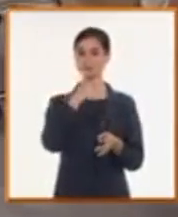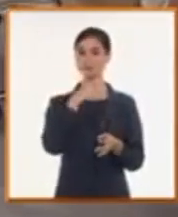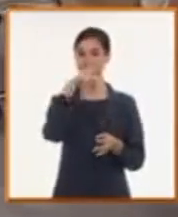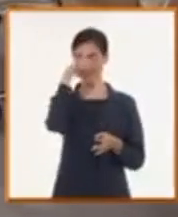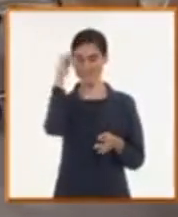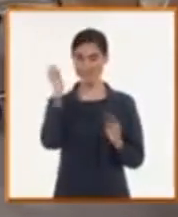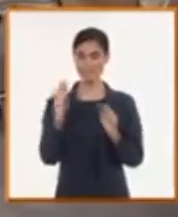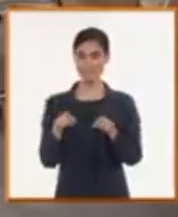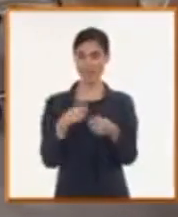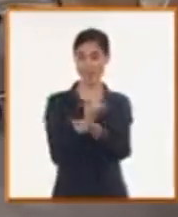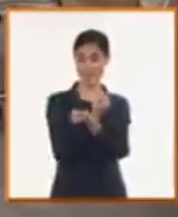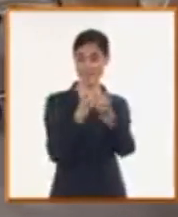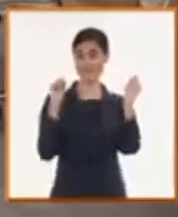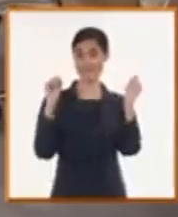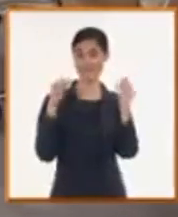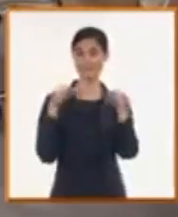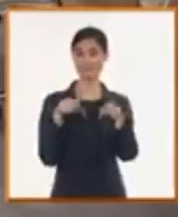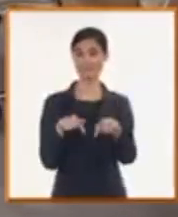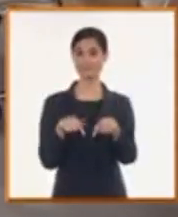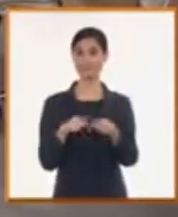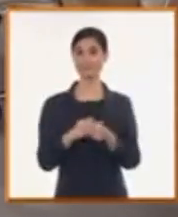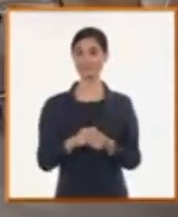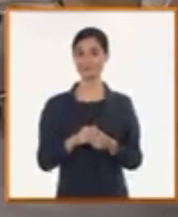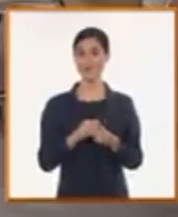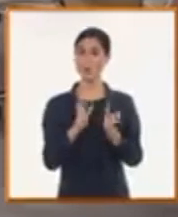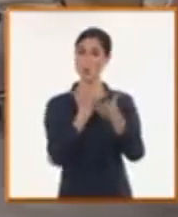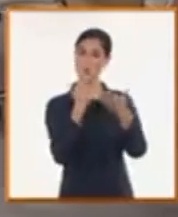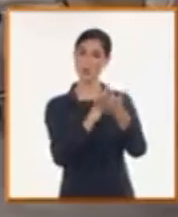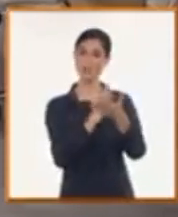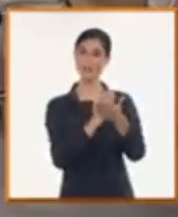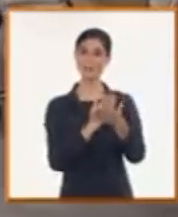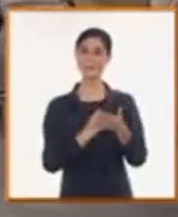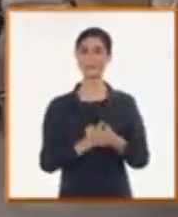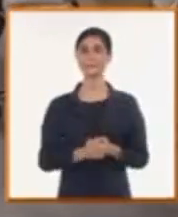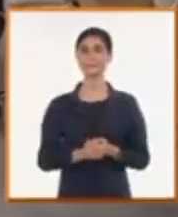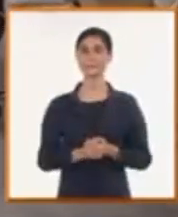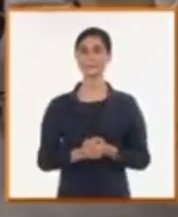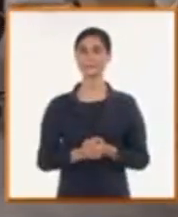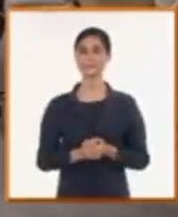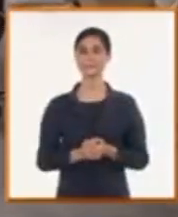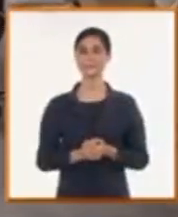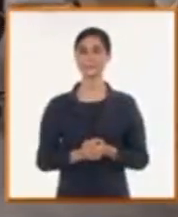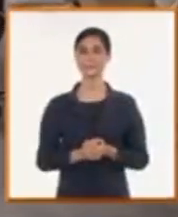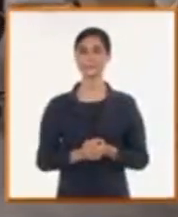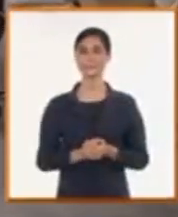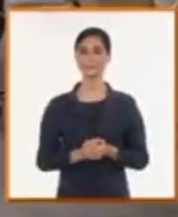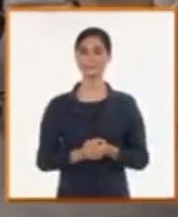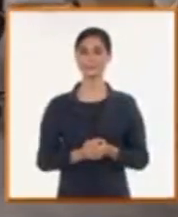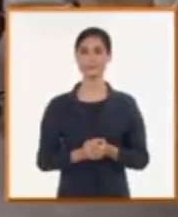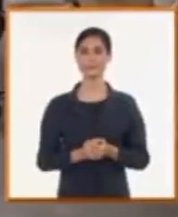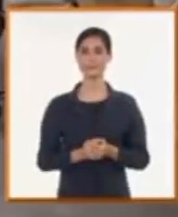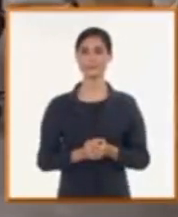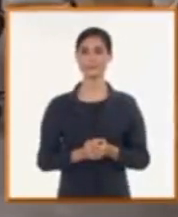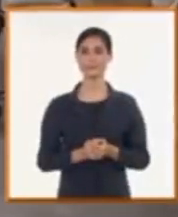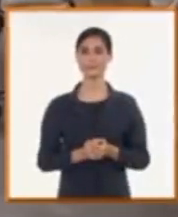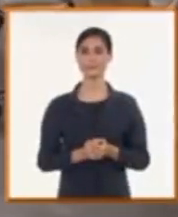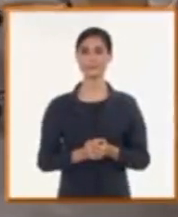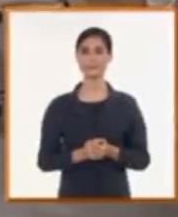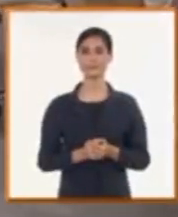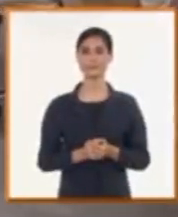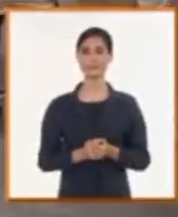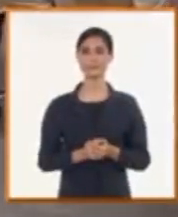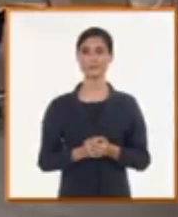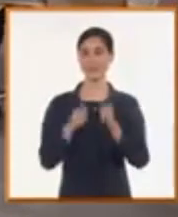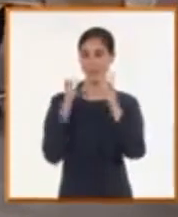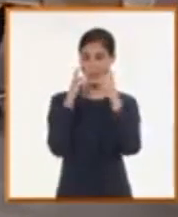explica los errores de los soviéticos en la estrategia militar que se corrige después. Pero lo más importante, ahí conviven todas